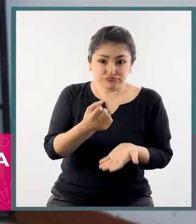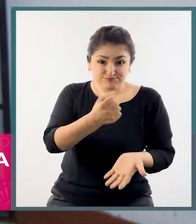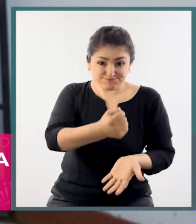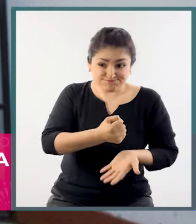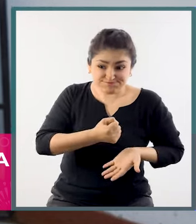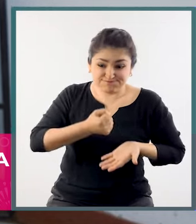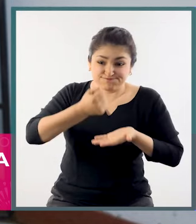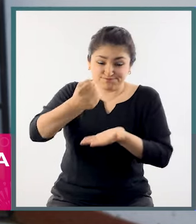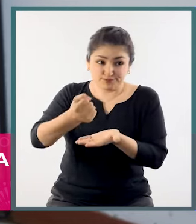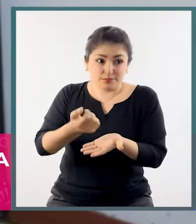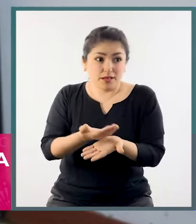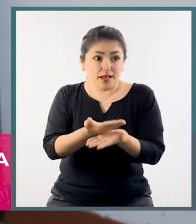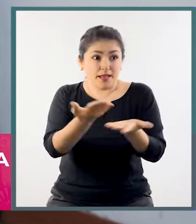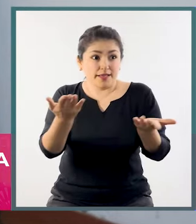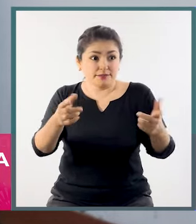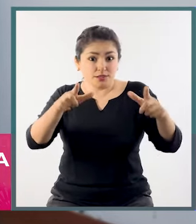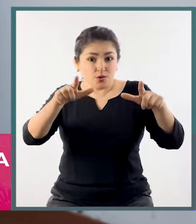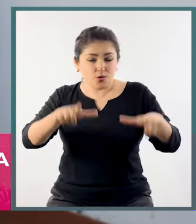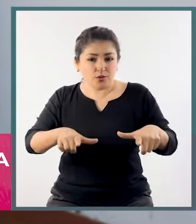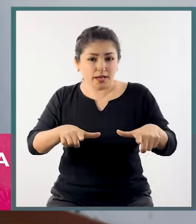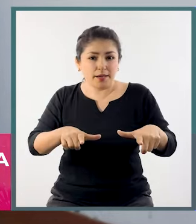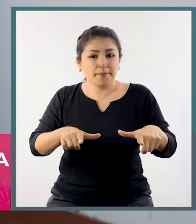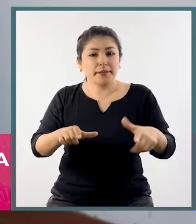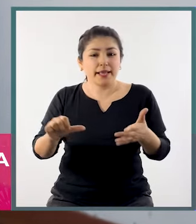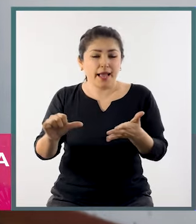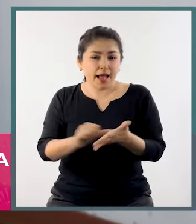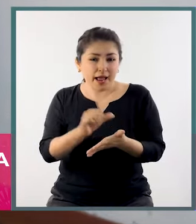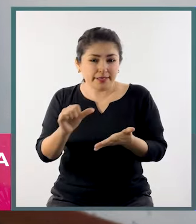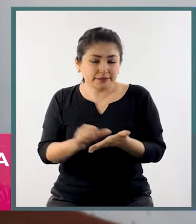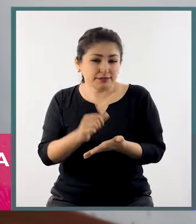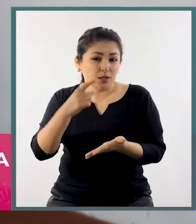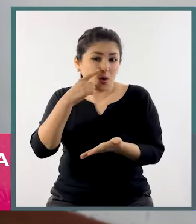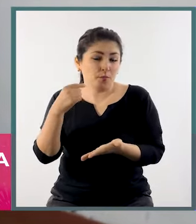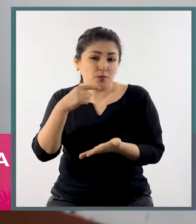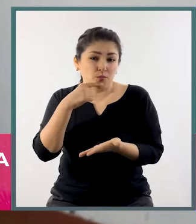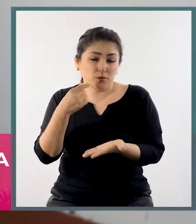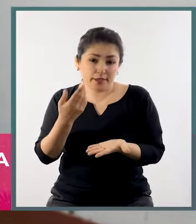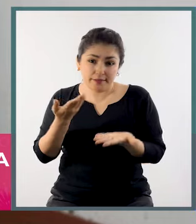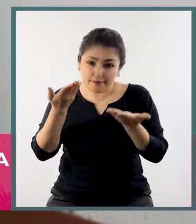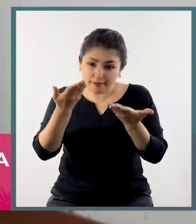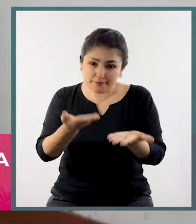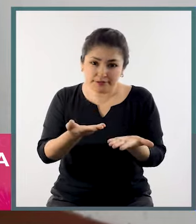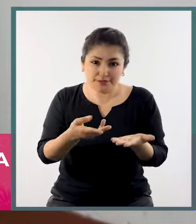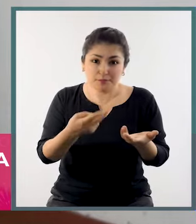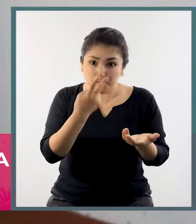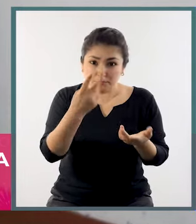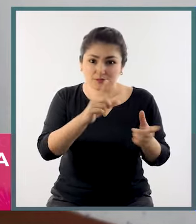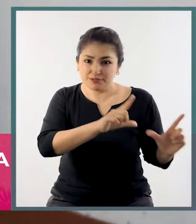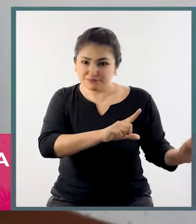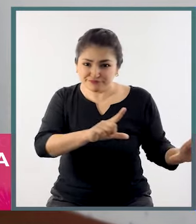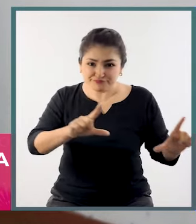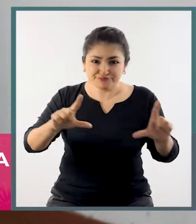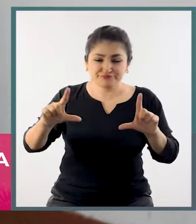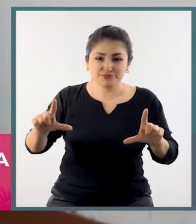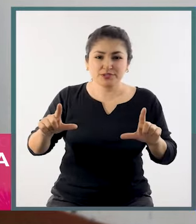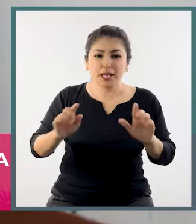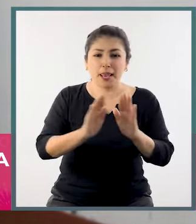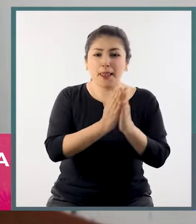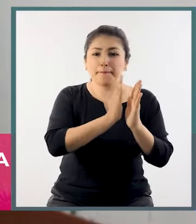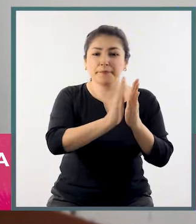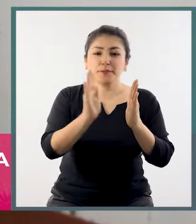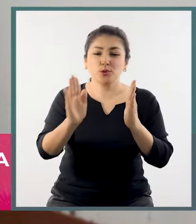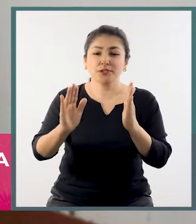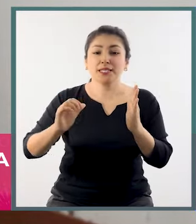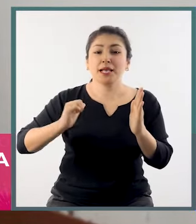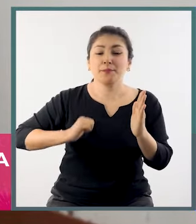que este local sea un espacio para todos los artistas juninos y juninas. A continuación, acompáñenme a ver la